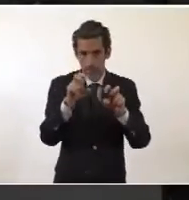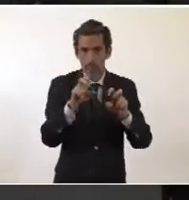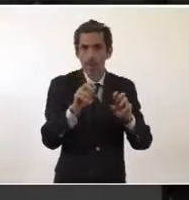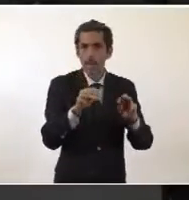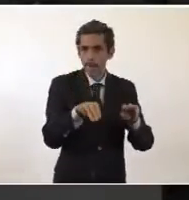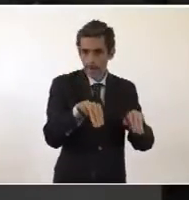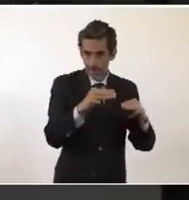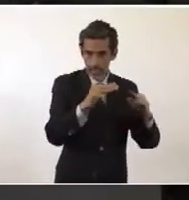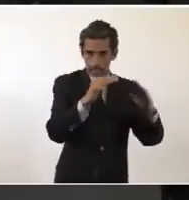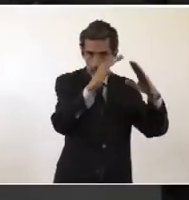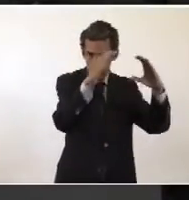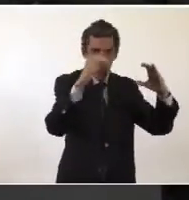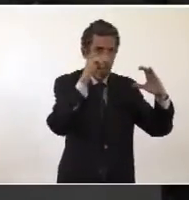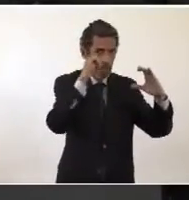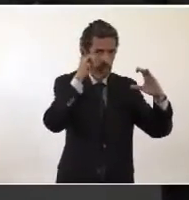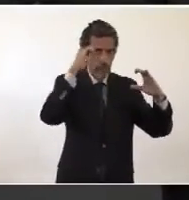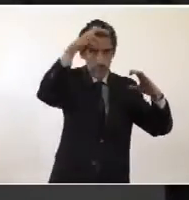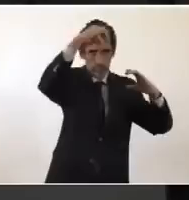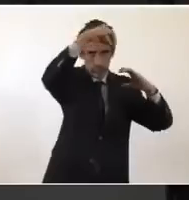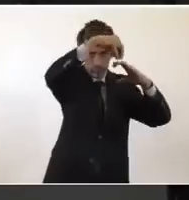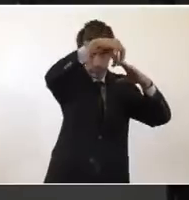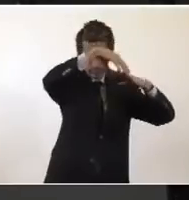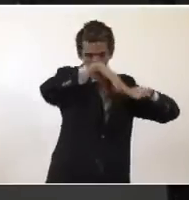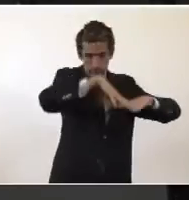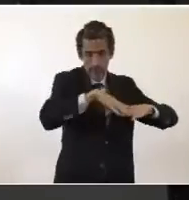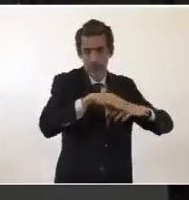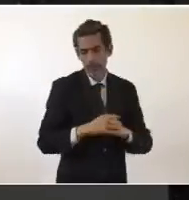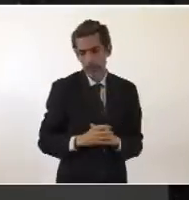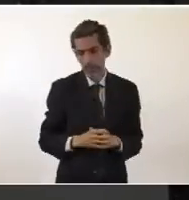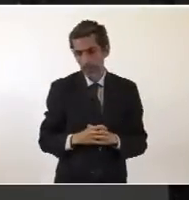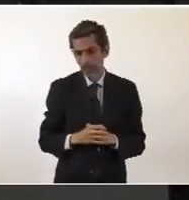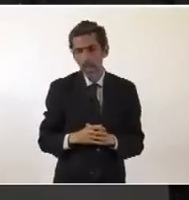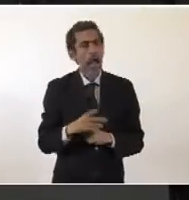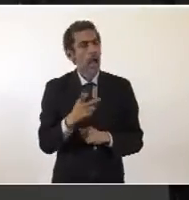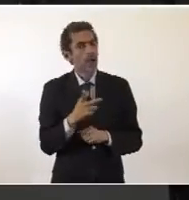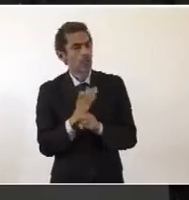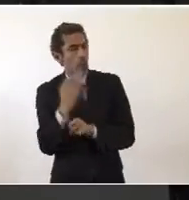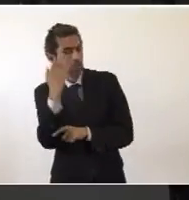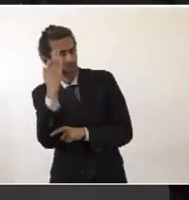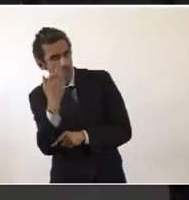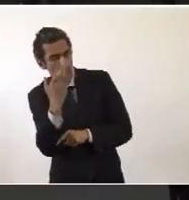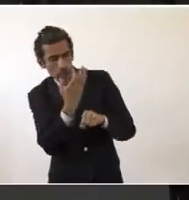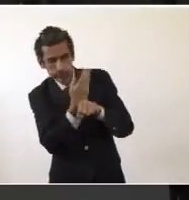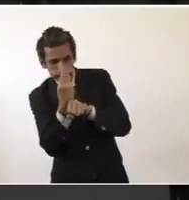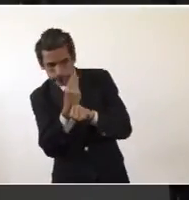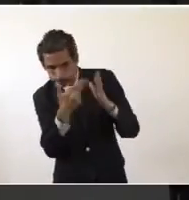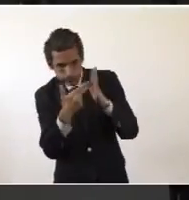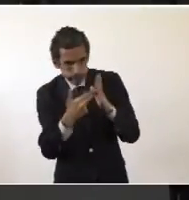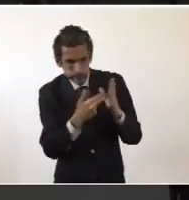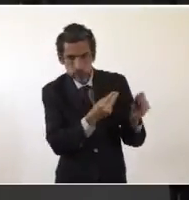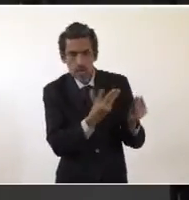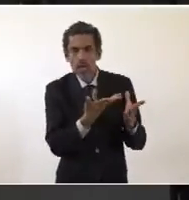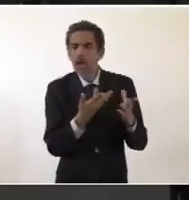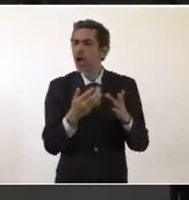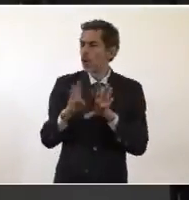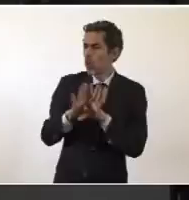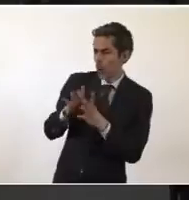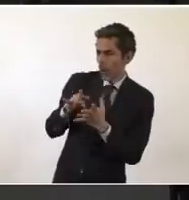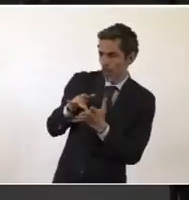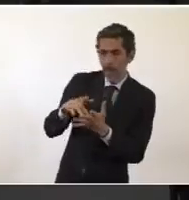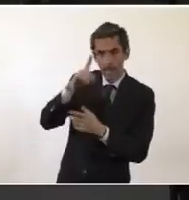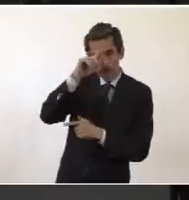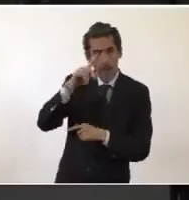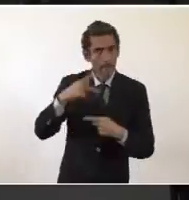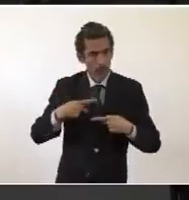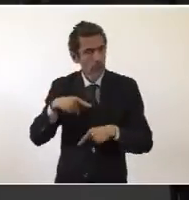abastos. Uno es, en este tiempo que dure la reconstrucción, la reparación de las naves, ¿cómo va a ser el apoyo para los